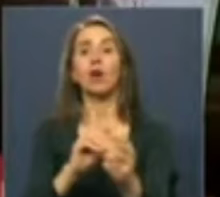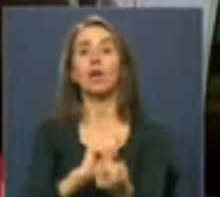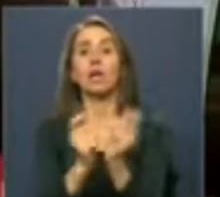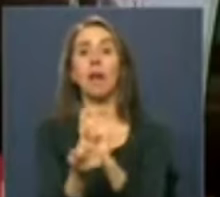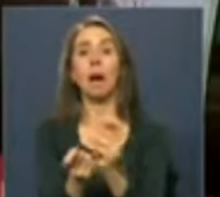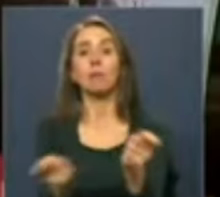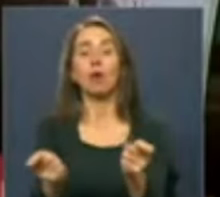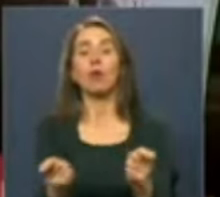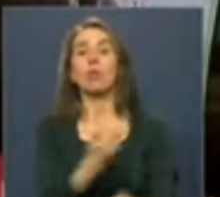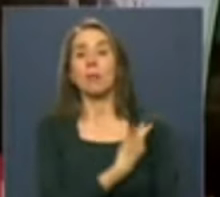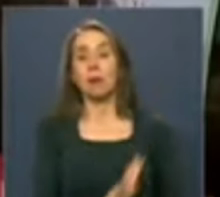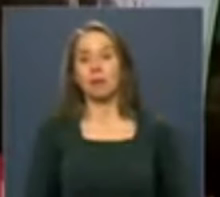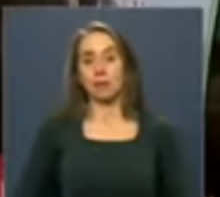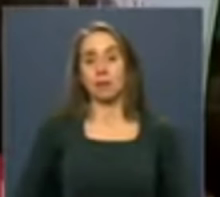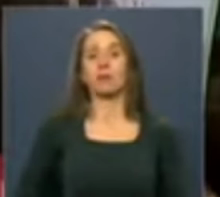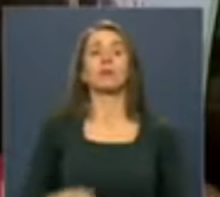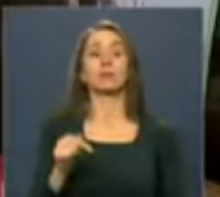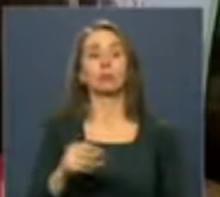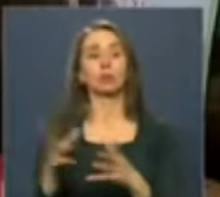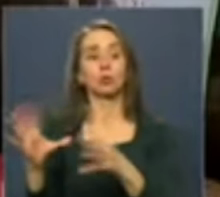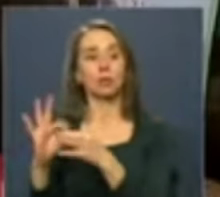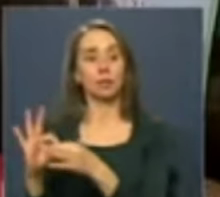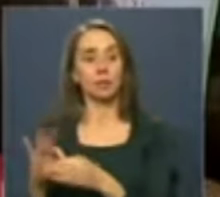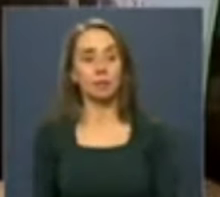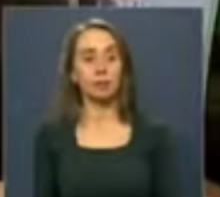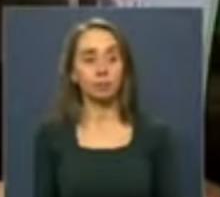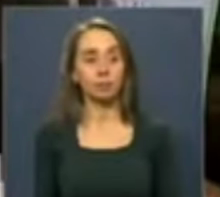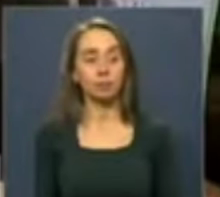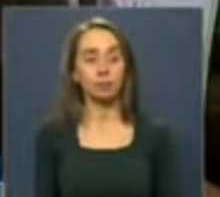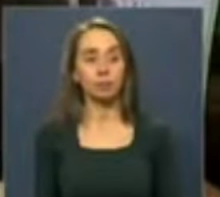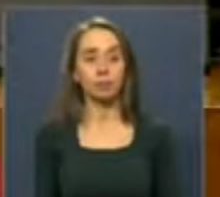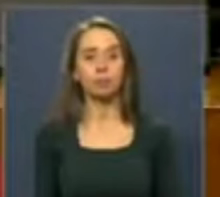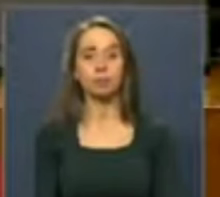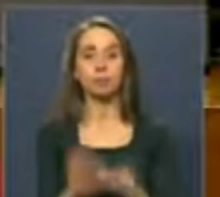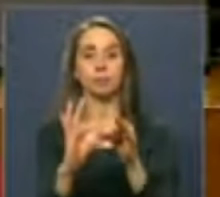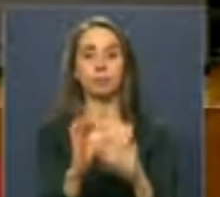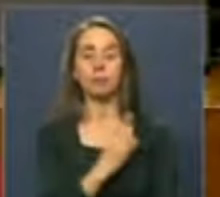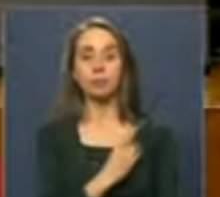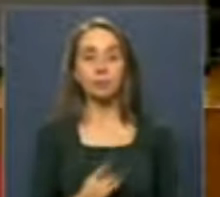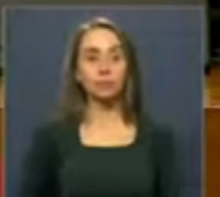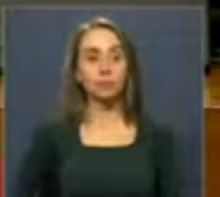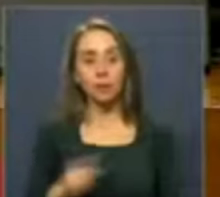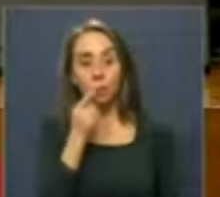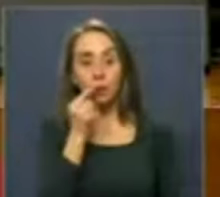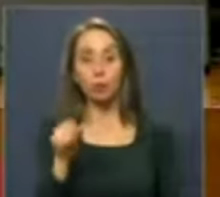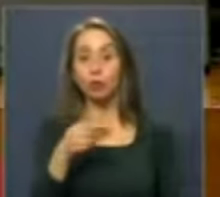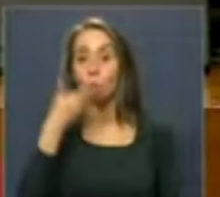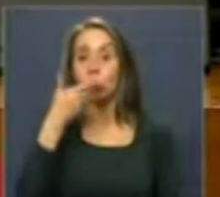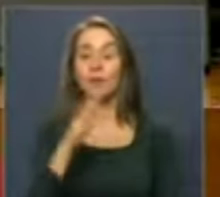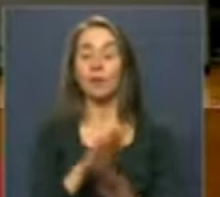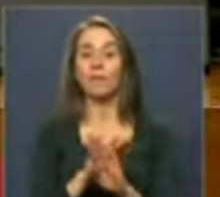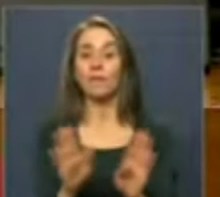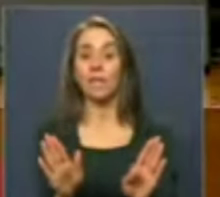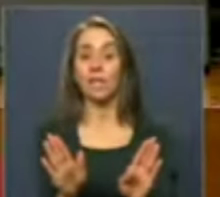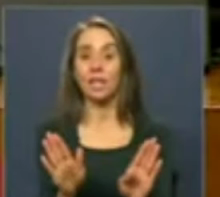votaremos en contra de la continuidad de estas políticas y a favor del cambio de conducción del país muchas gracias presidente